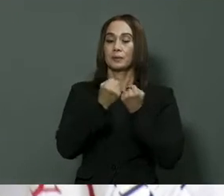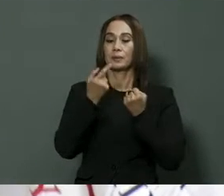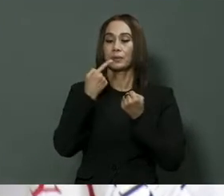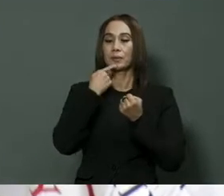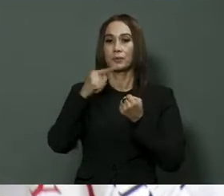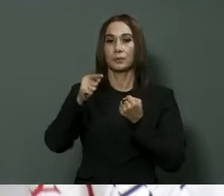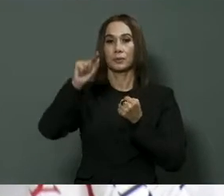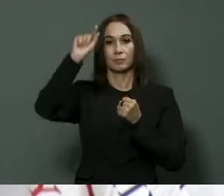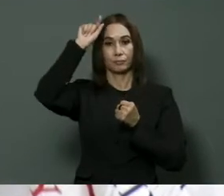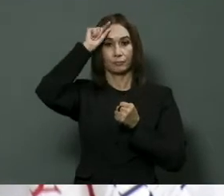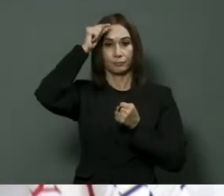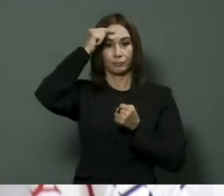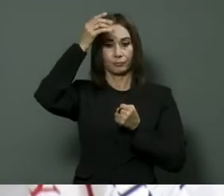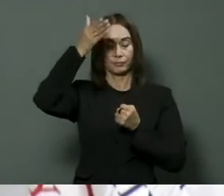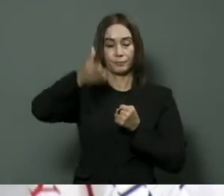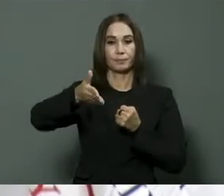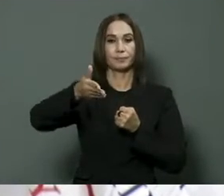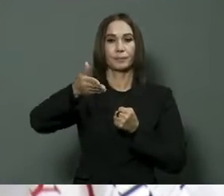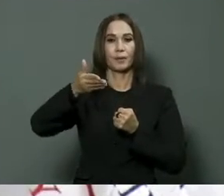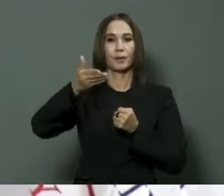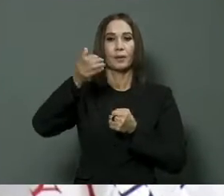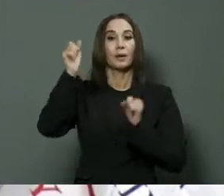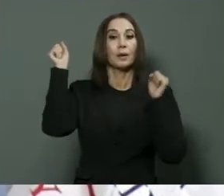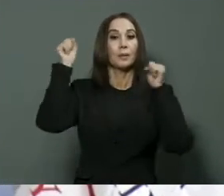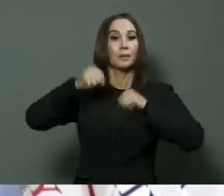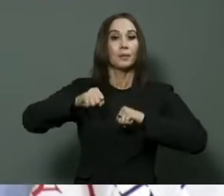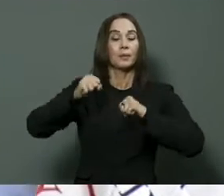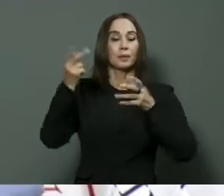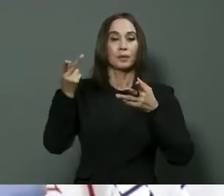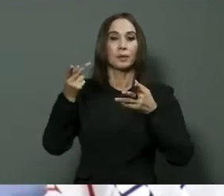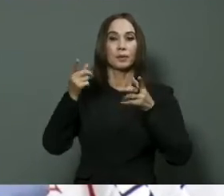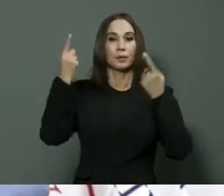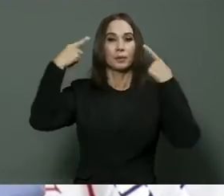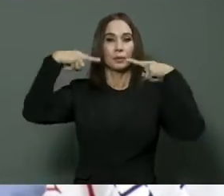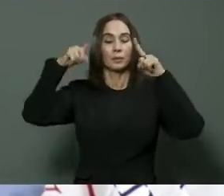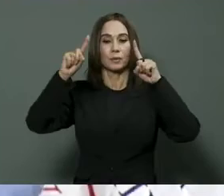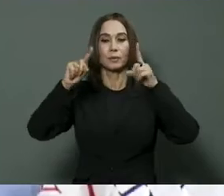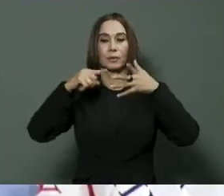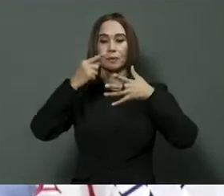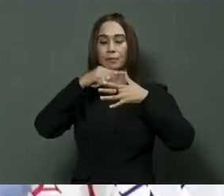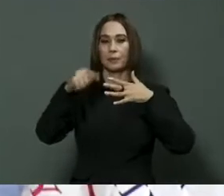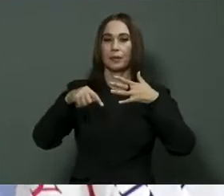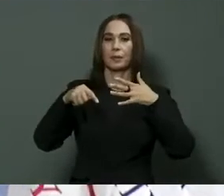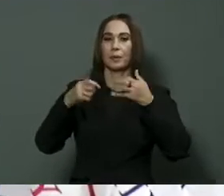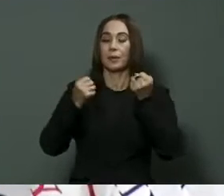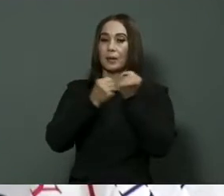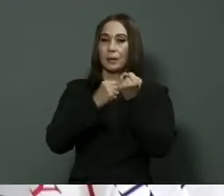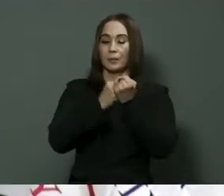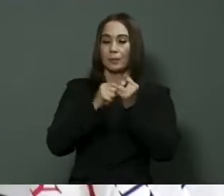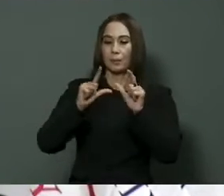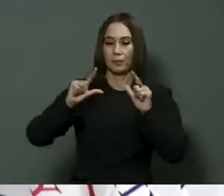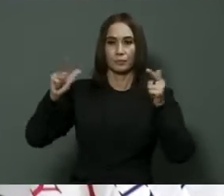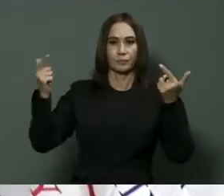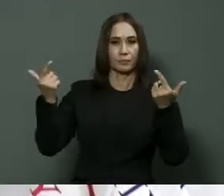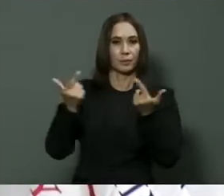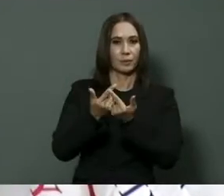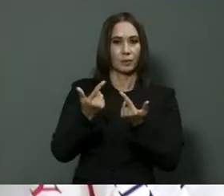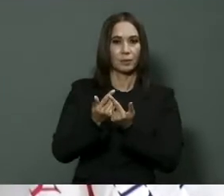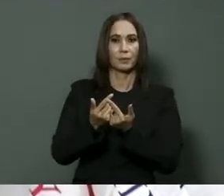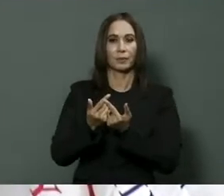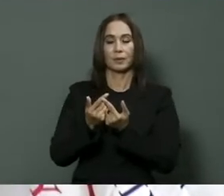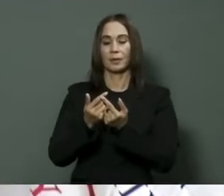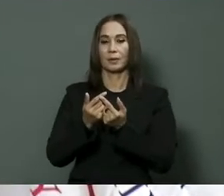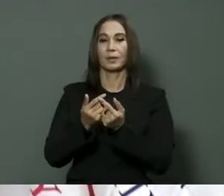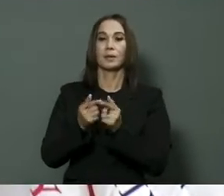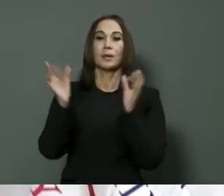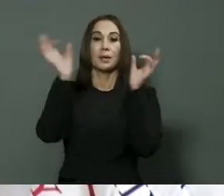diseñada por el gobierno, ha conseguido el más amplio consenso de los diversos sectores que componen la